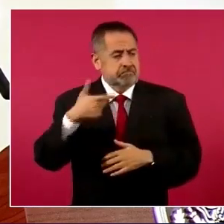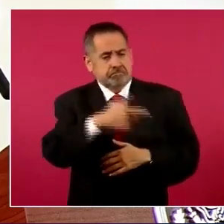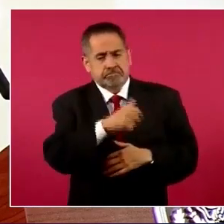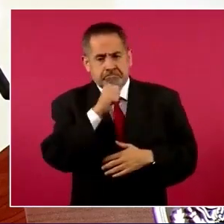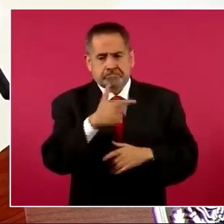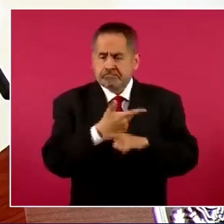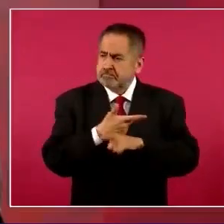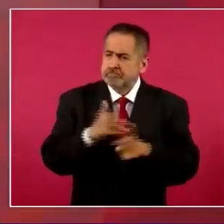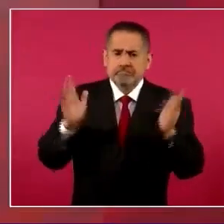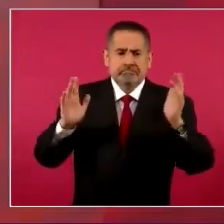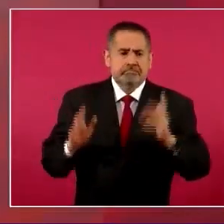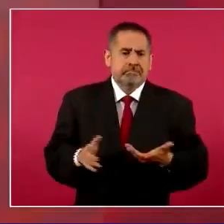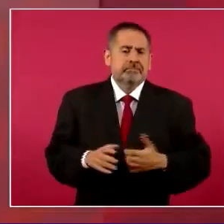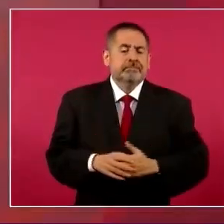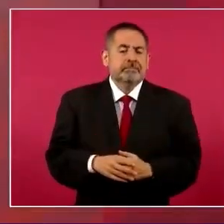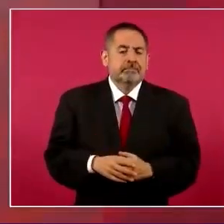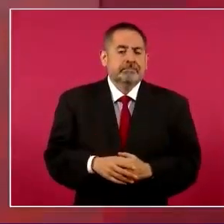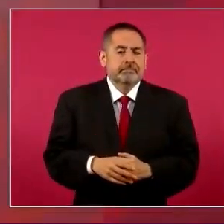Por eso